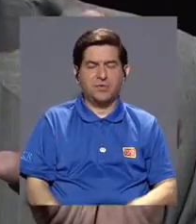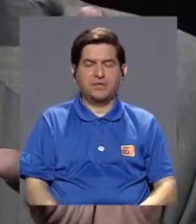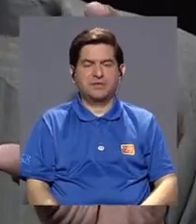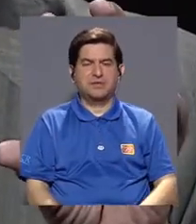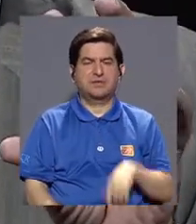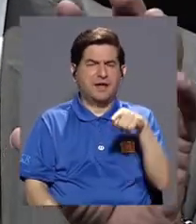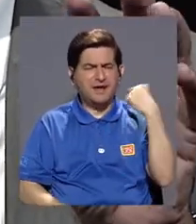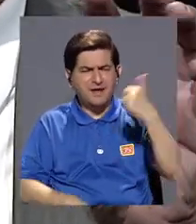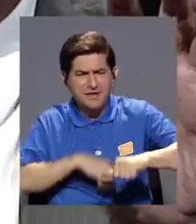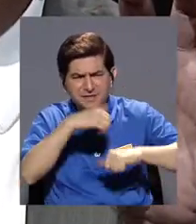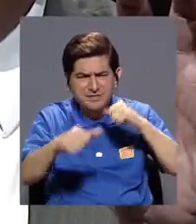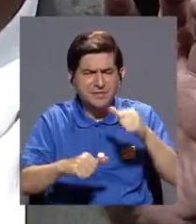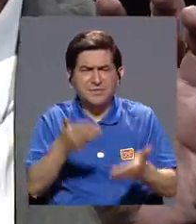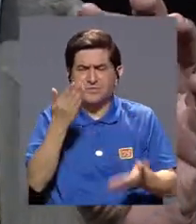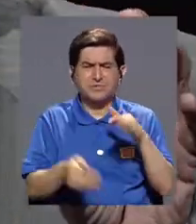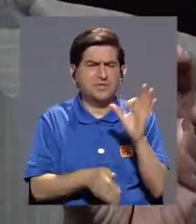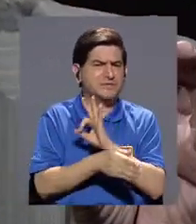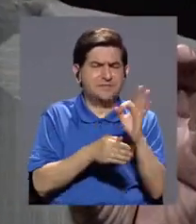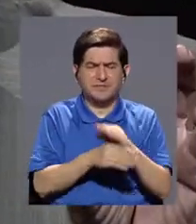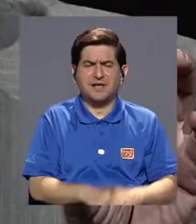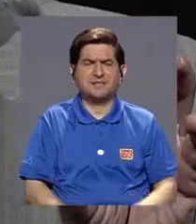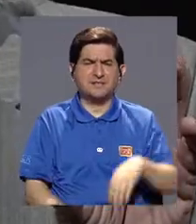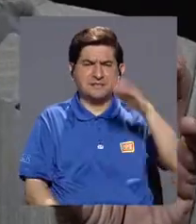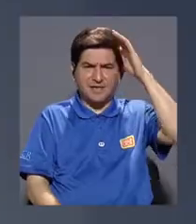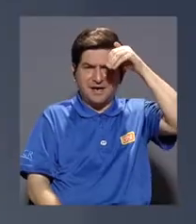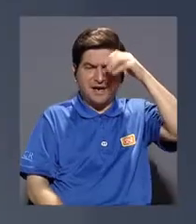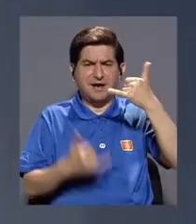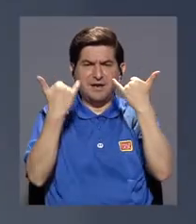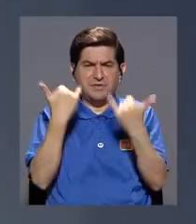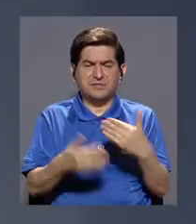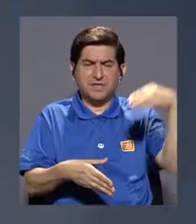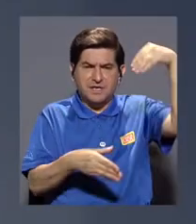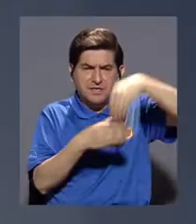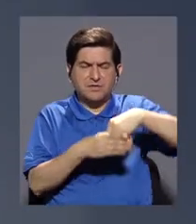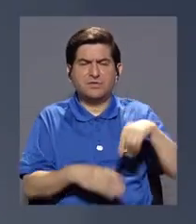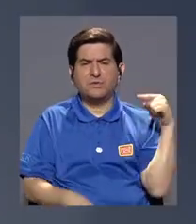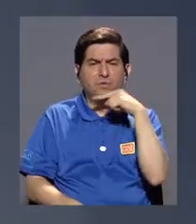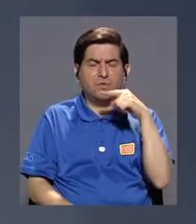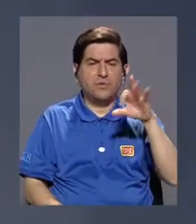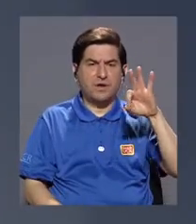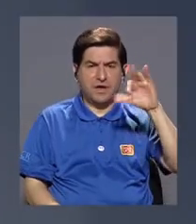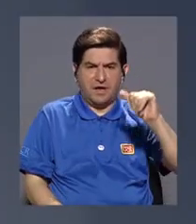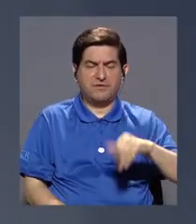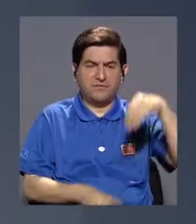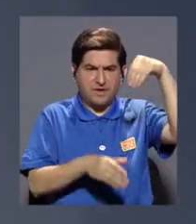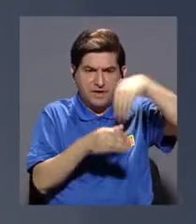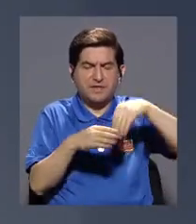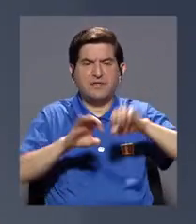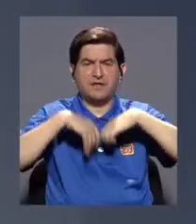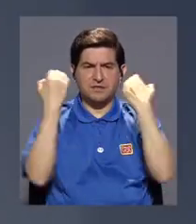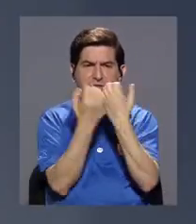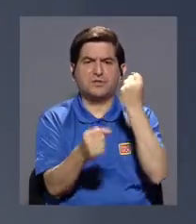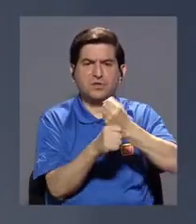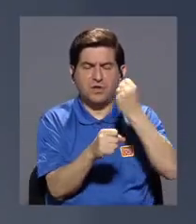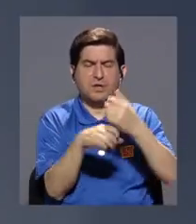mismos bloques. Es el esfuerzo que a Carlos no le está funcionando, porque Carlos trató de meter al PUSC y al Frente Amplio dentro de su equipo de trabajo para salir